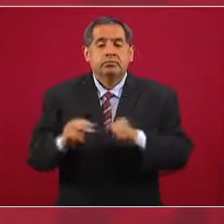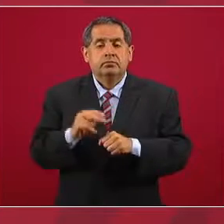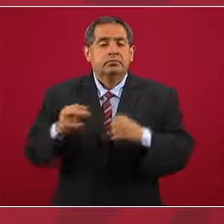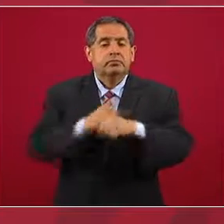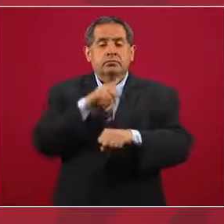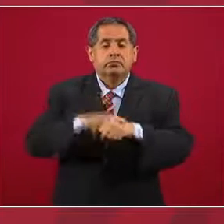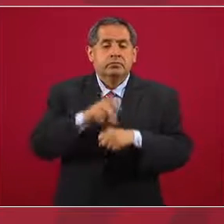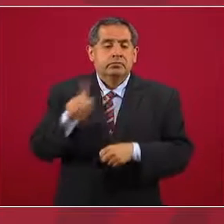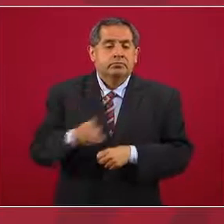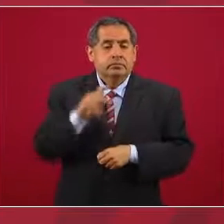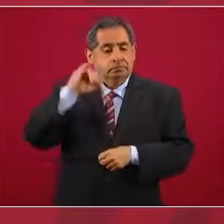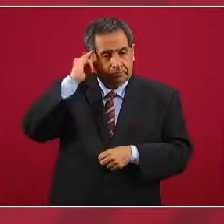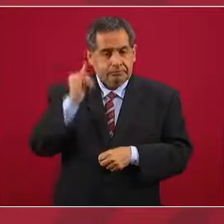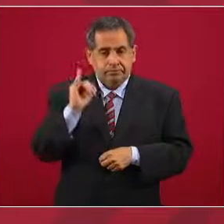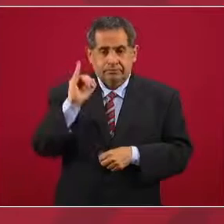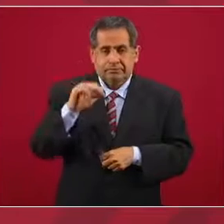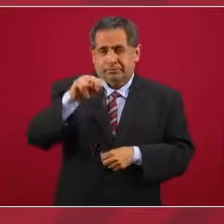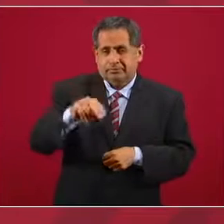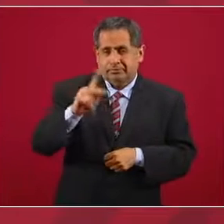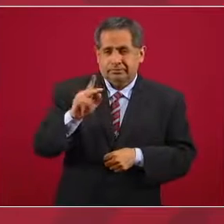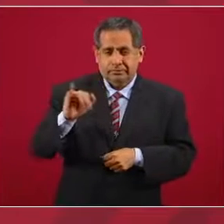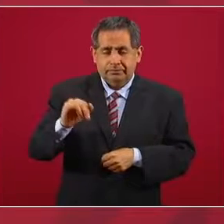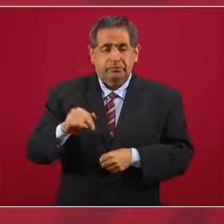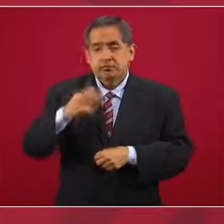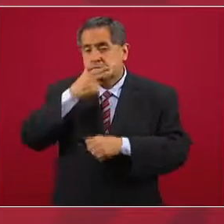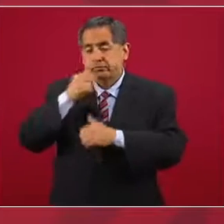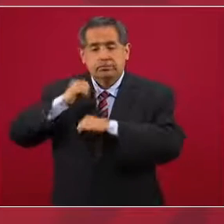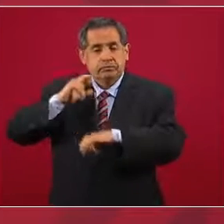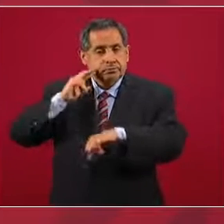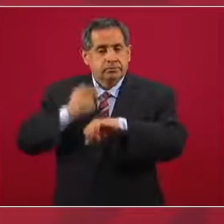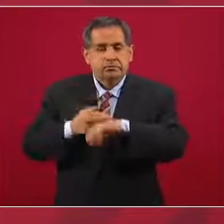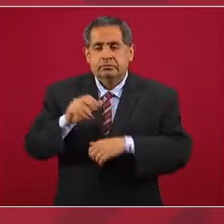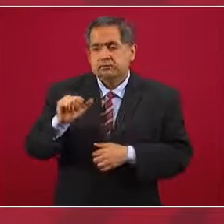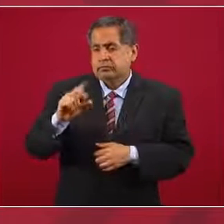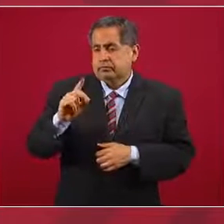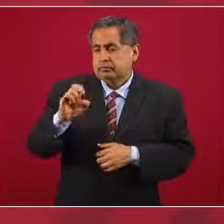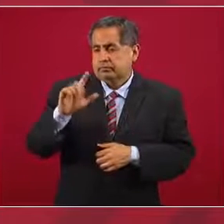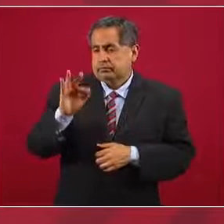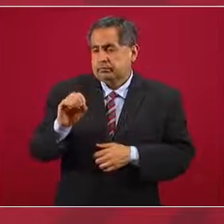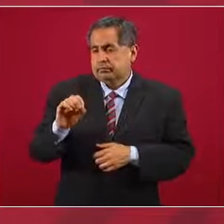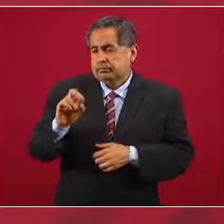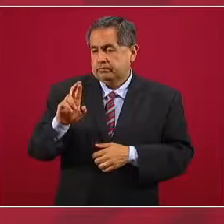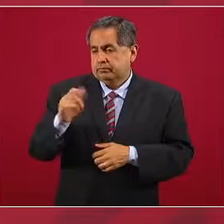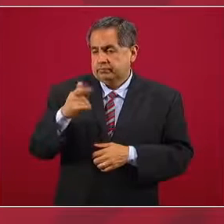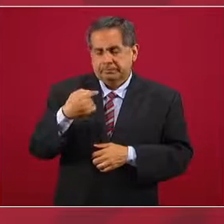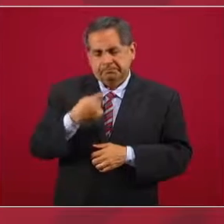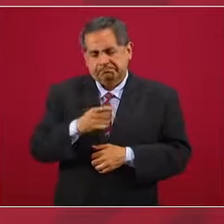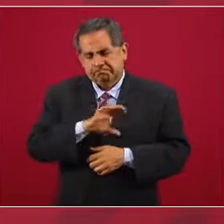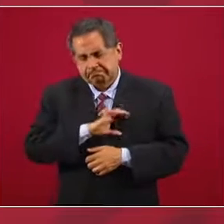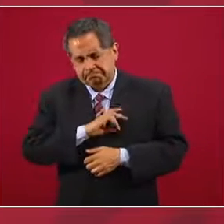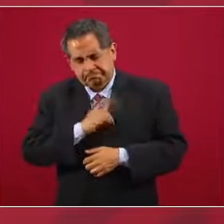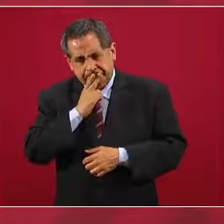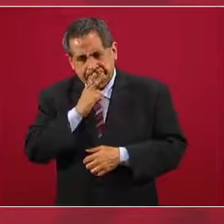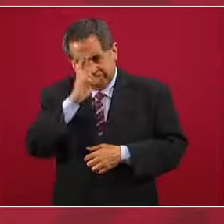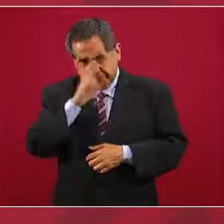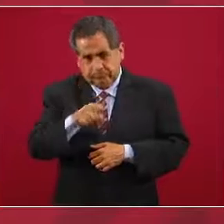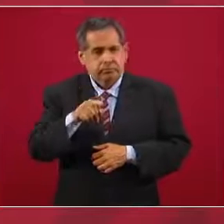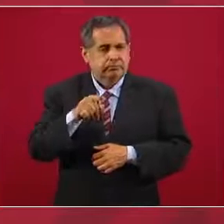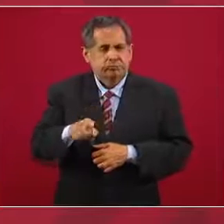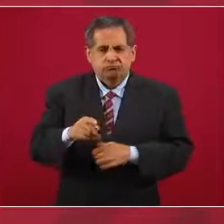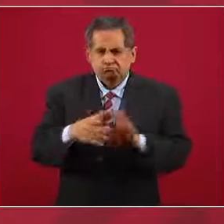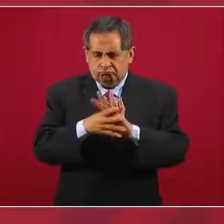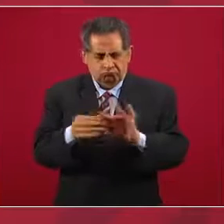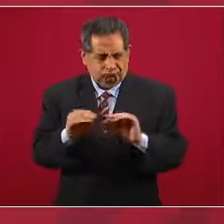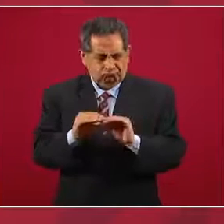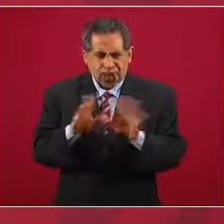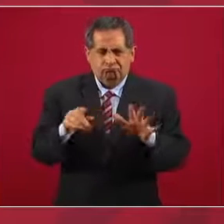Indígenas y su titular, el licenciado Adelfo Regino, a quien le tenemos un gran aprecio y respeto, fue muy